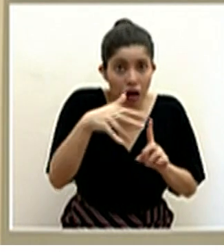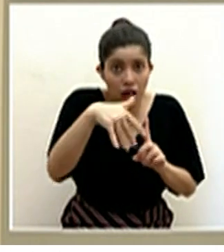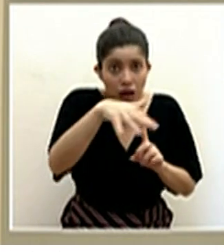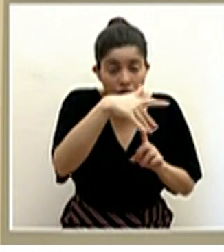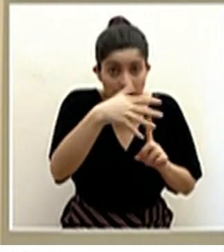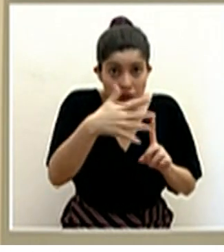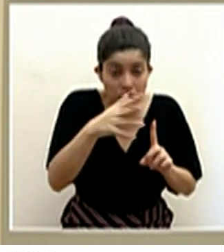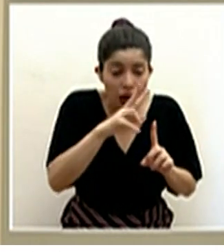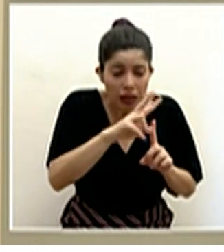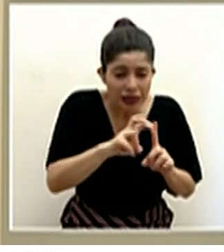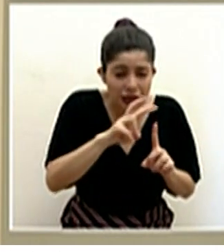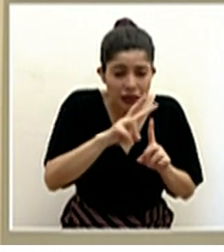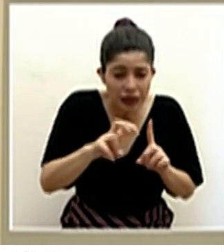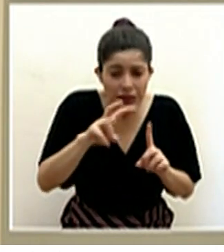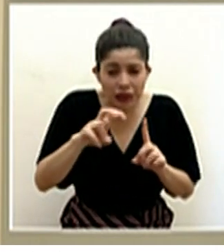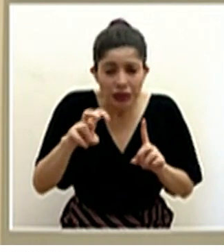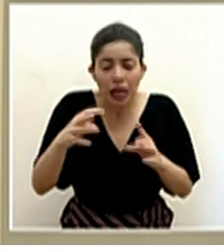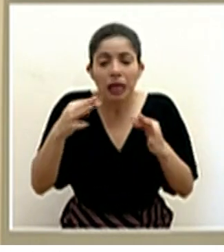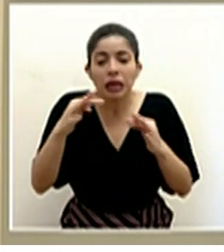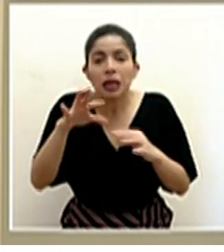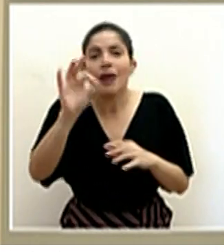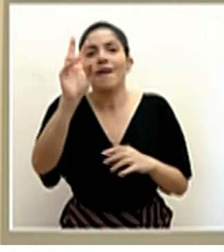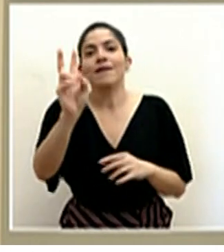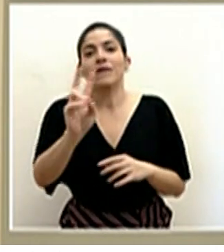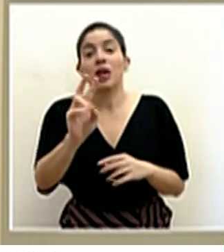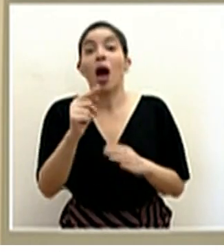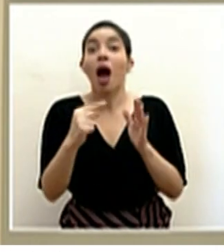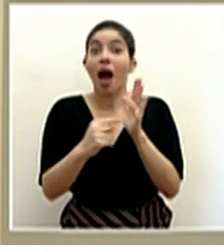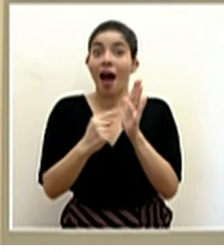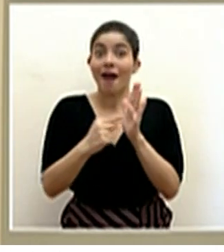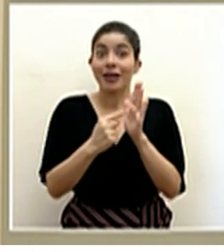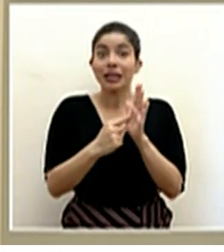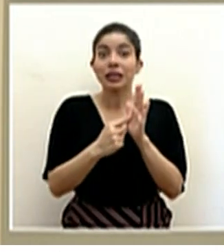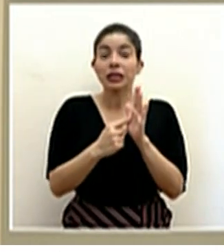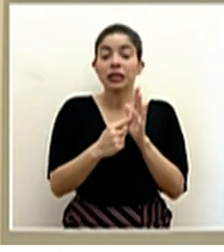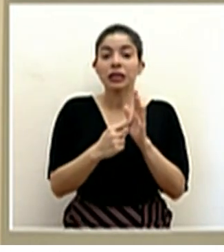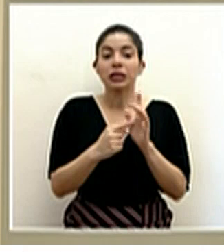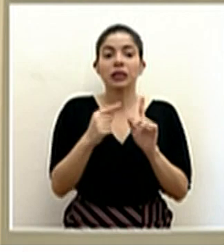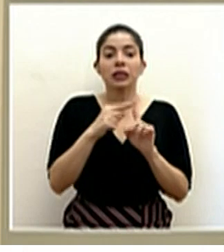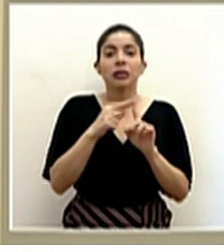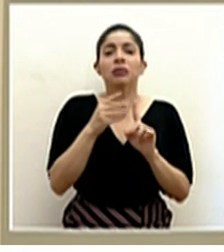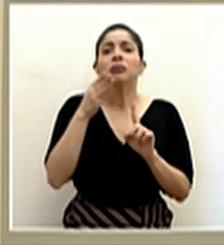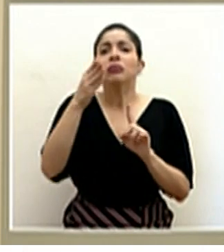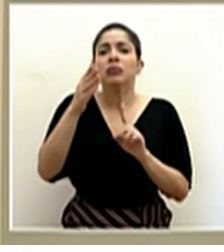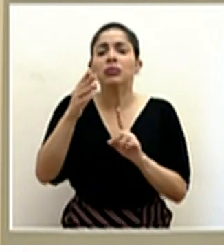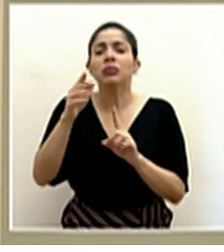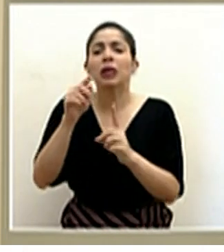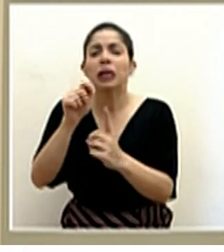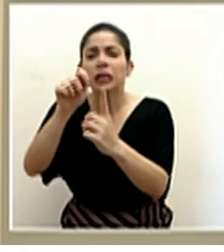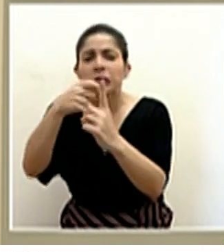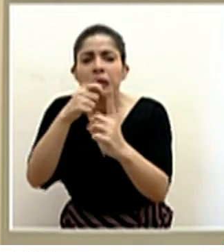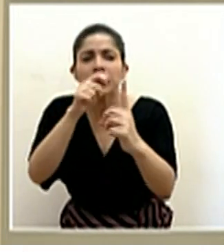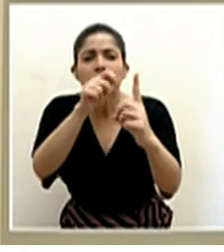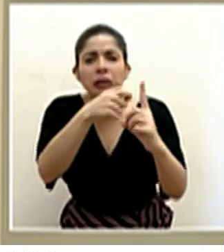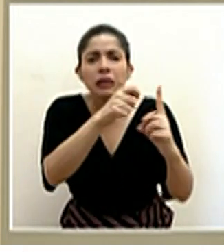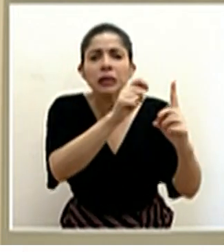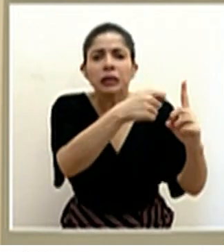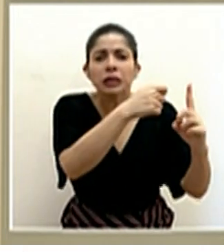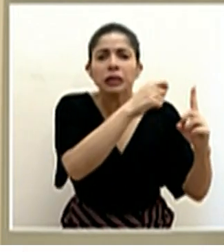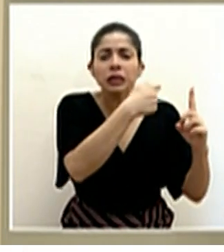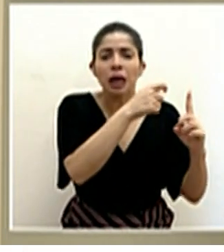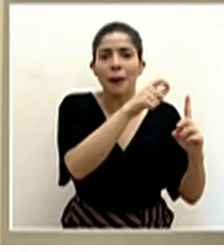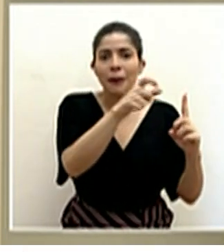persona y tratamos justamente de dar con el virus. Incluso en algunos casos hemos ido a hacer muestreos también, además de